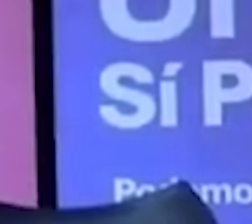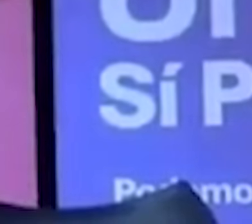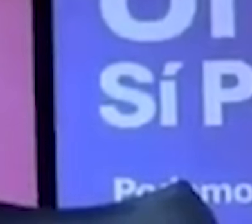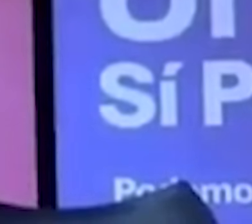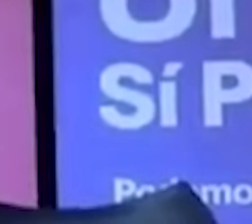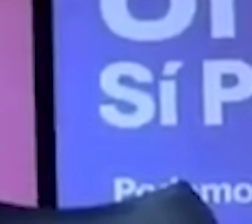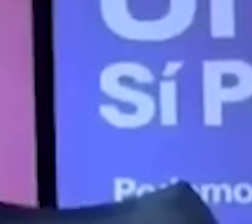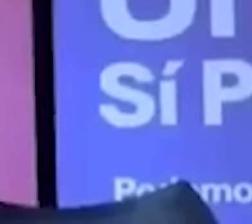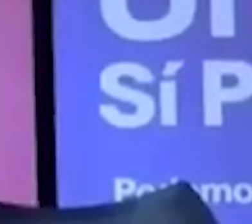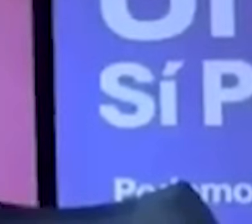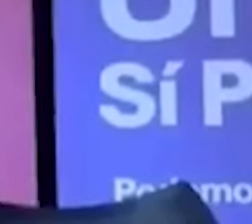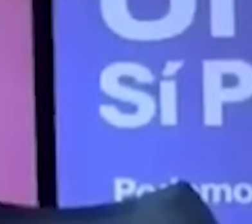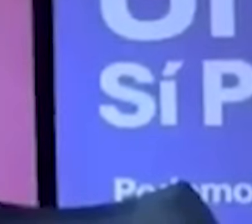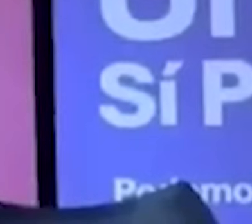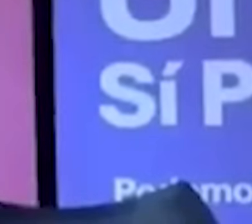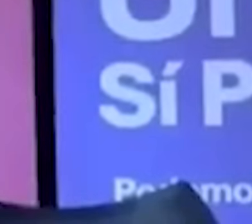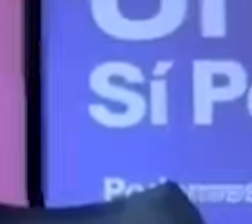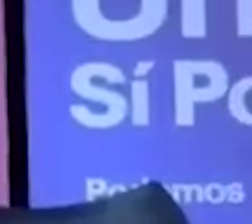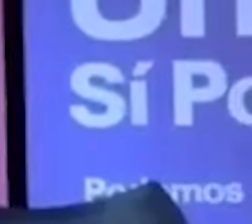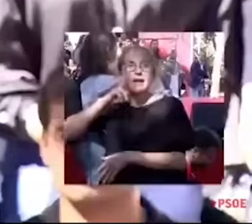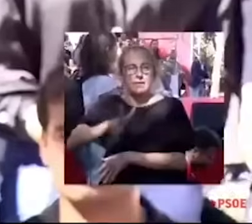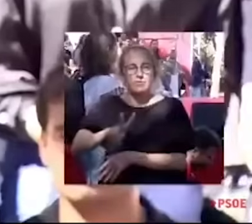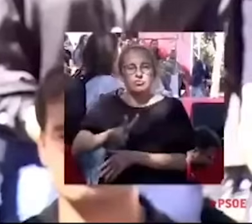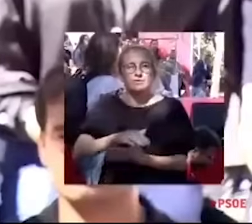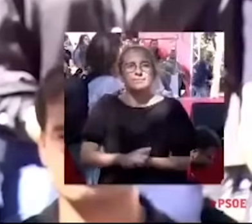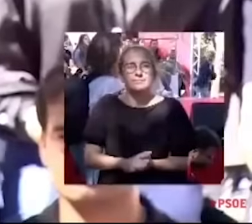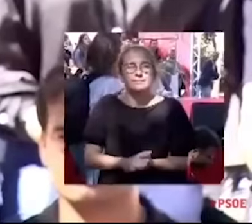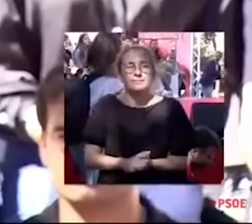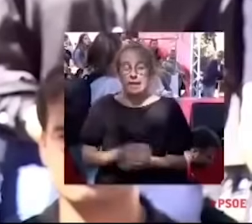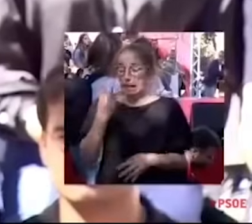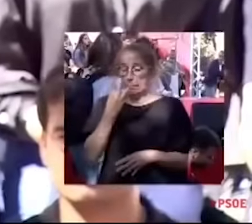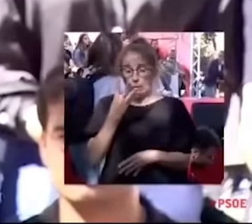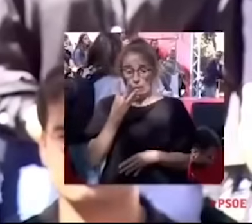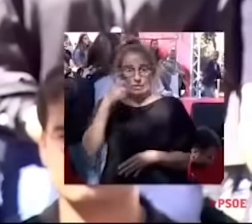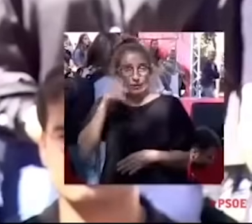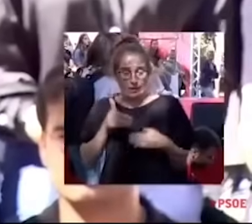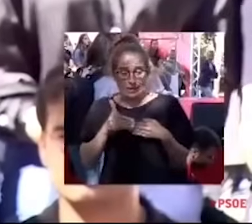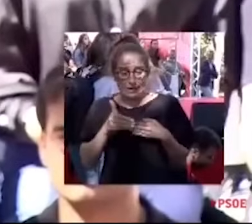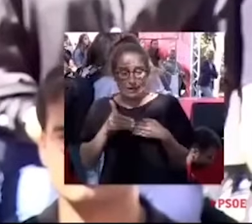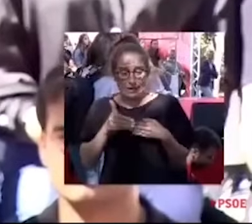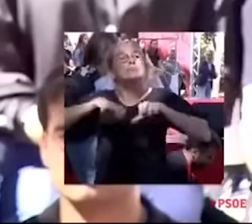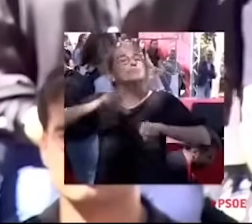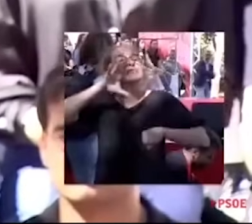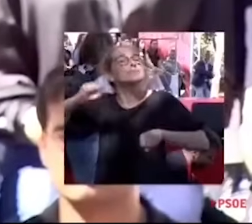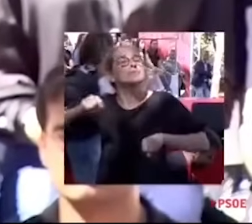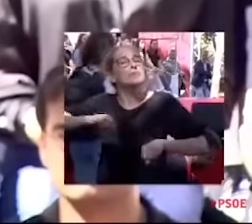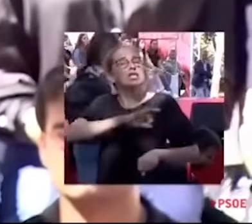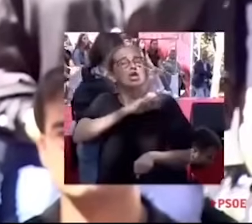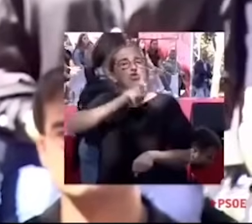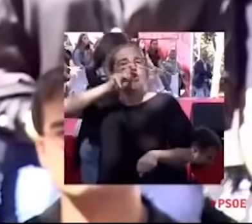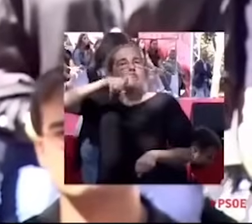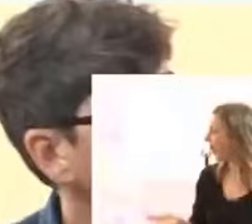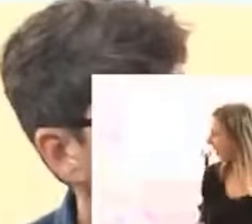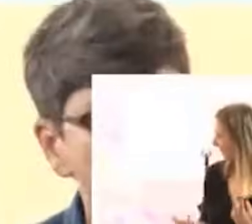Pablo Iglesias ha logrado que Radio Televisión Española abra sus puertas a dos de sus colaboradores más fieles de Canal Red, su canal de